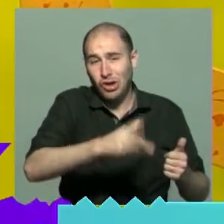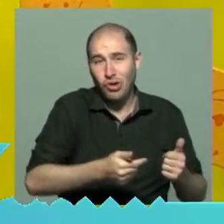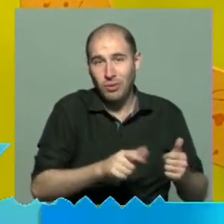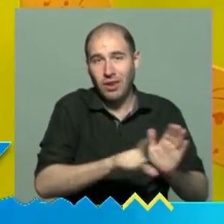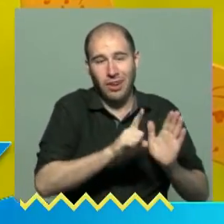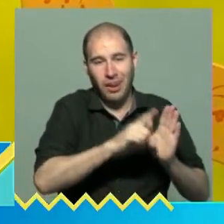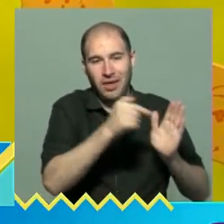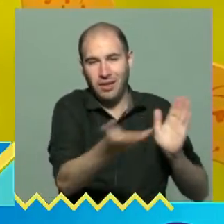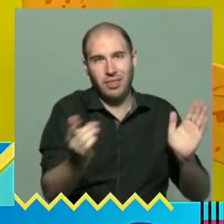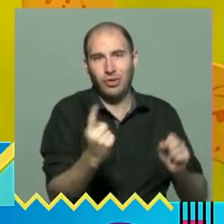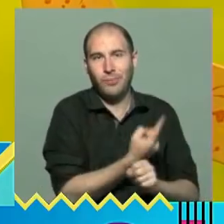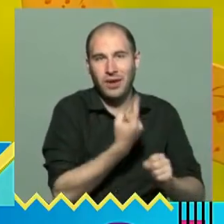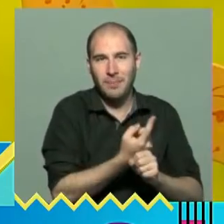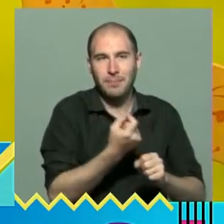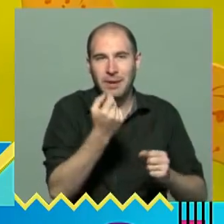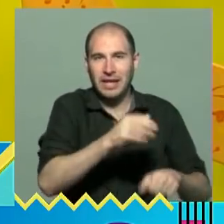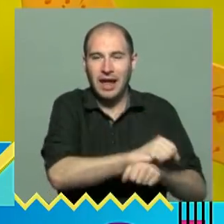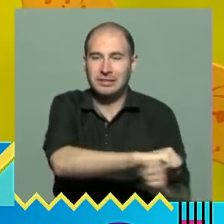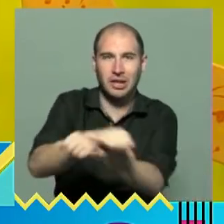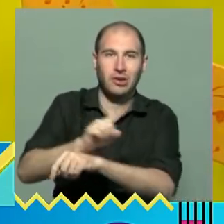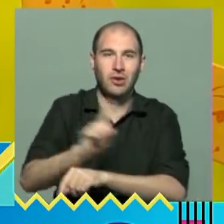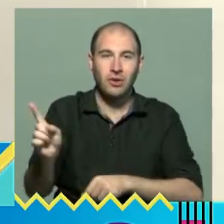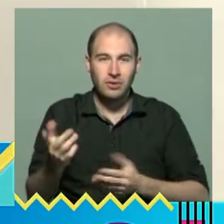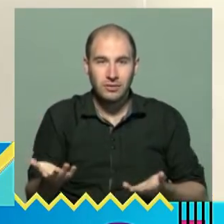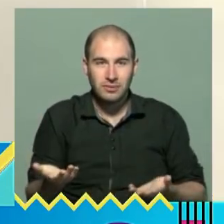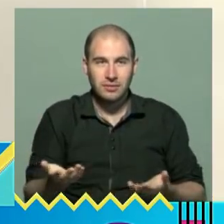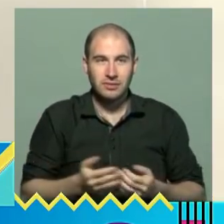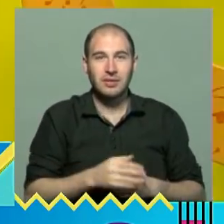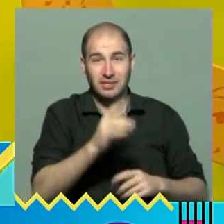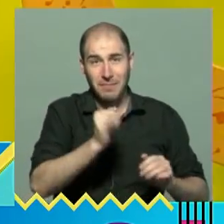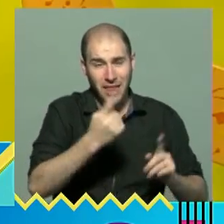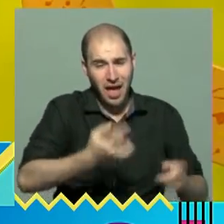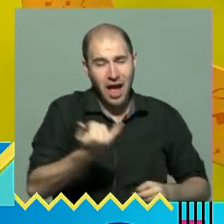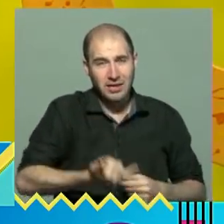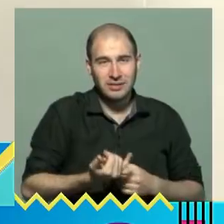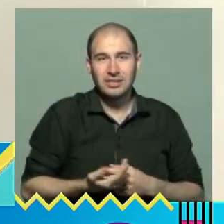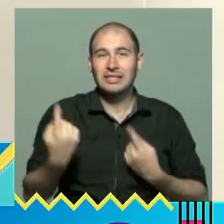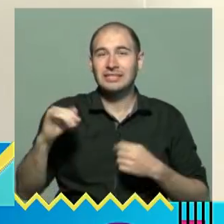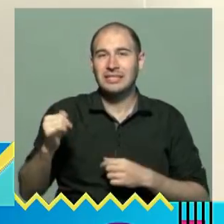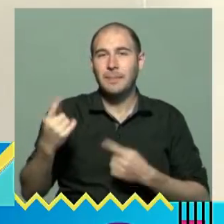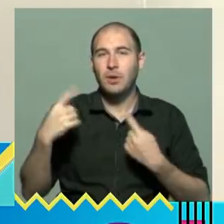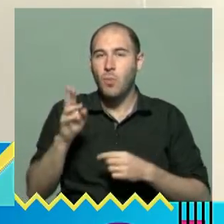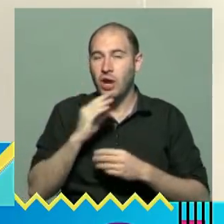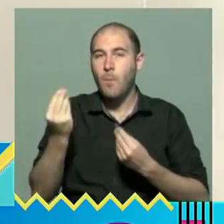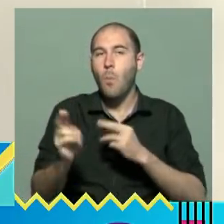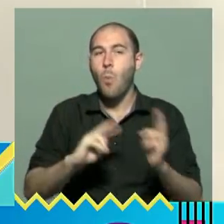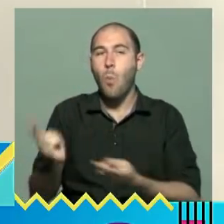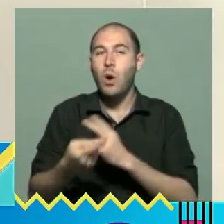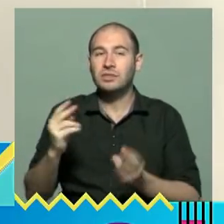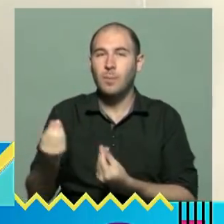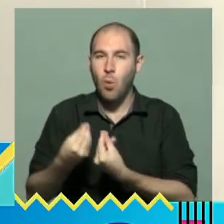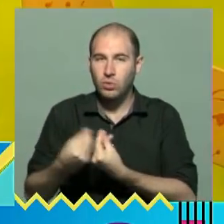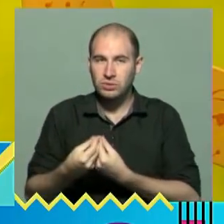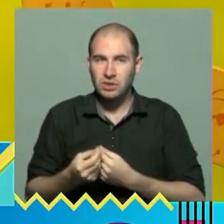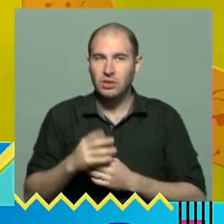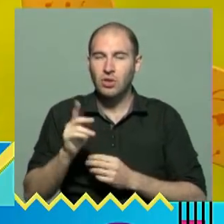a legalizar al robo para que no lo metan a la cárcel ladrón. Existe también el robo. Por supuesto, pero hay un montón de mujeres muertas. Y